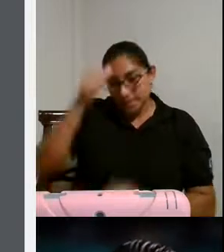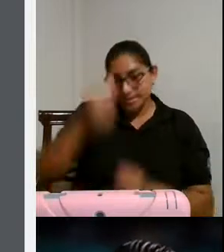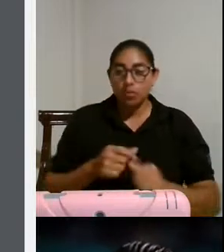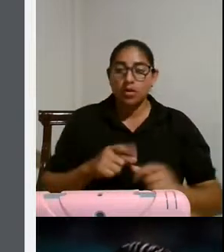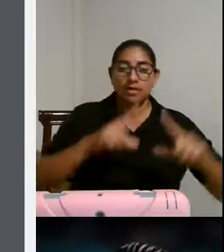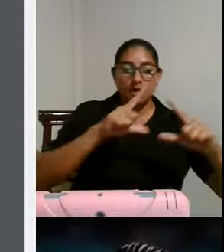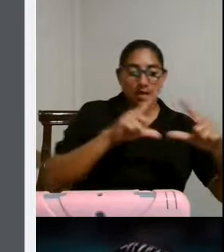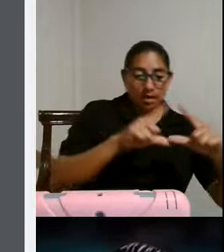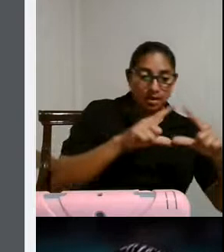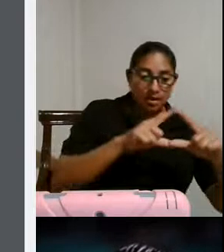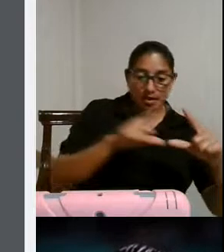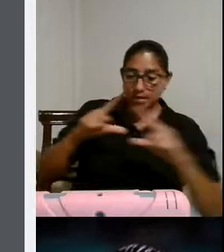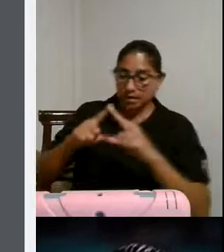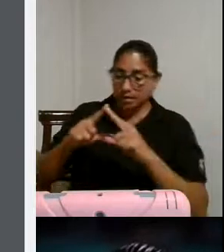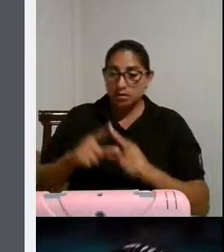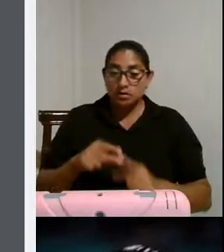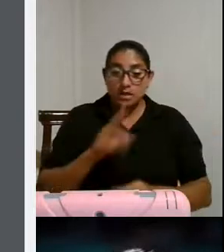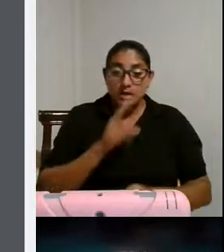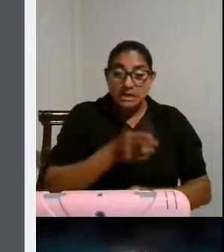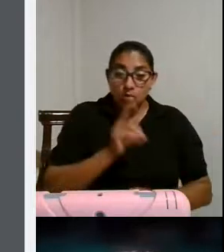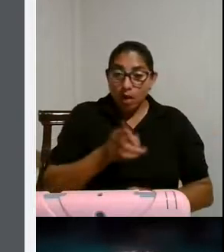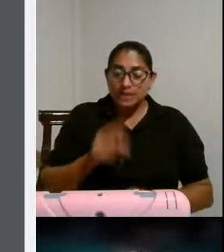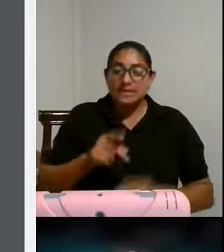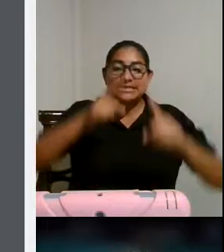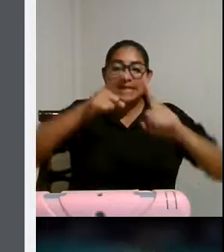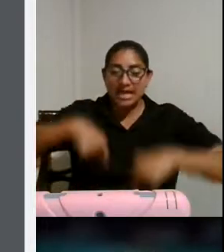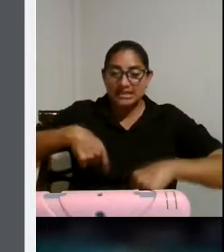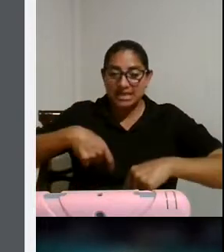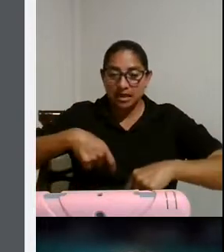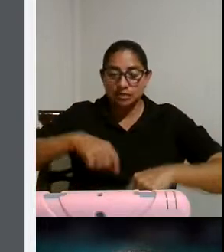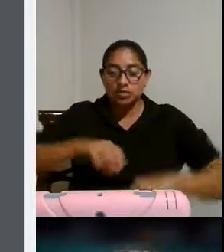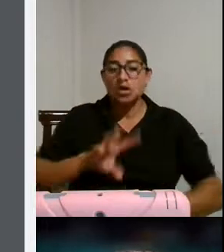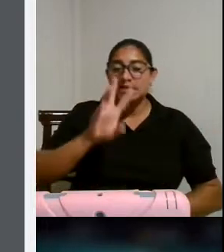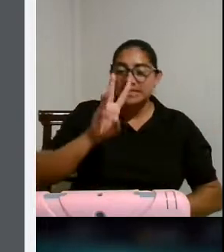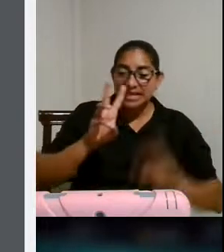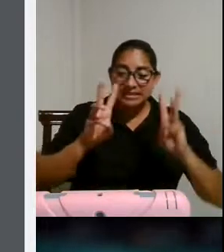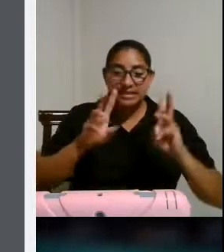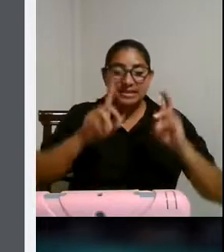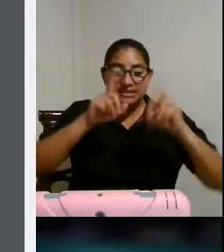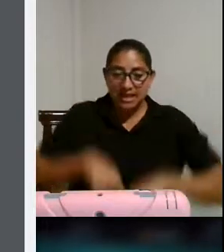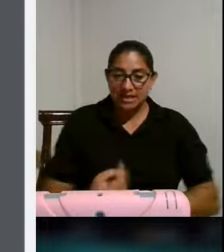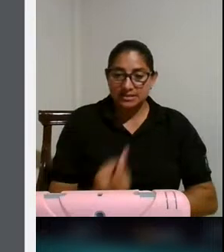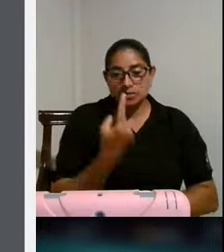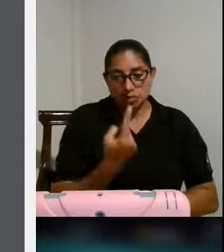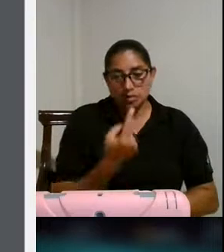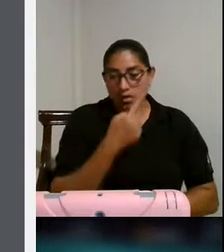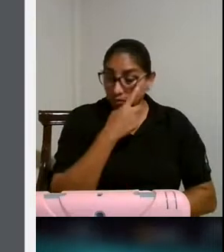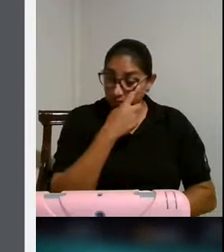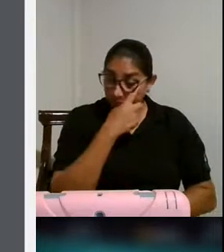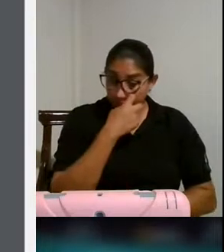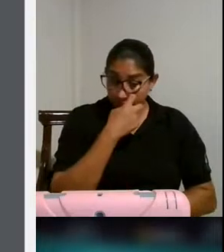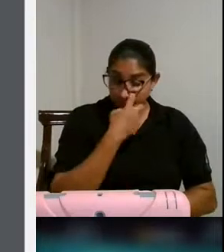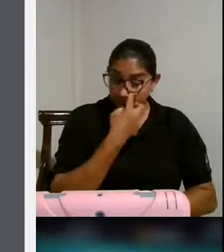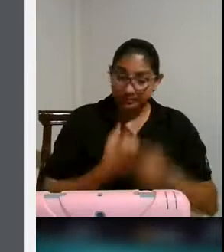con este delta de x de aquí se puedan simplificar, ¿ok? Y cuando nosotros hacemos